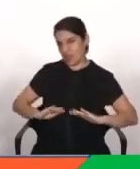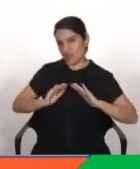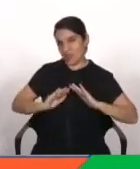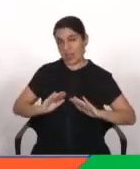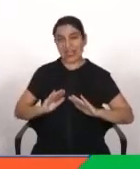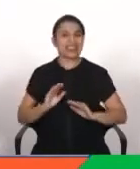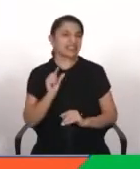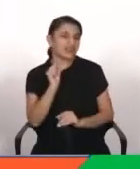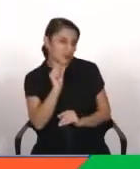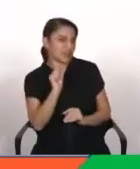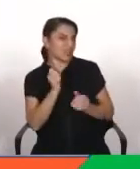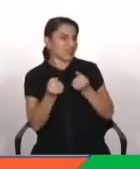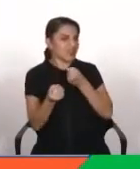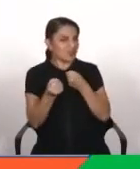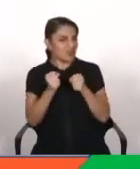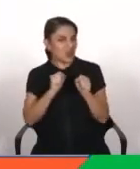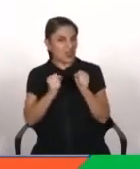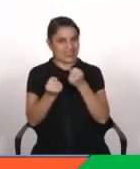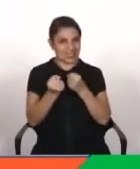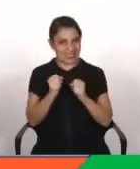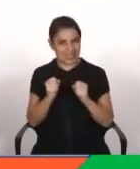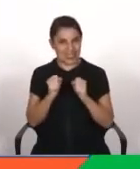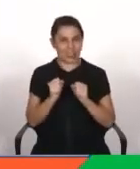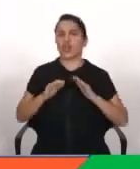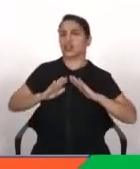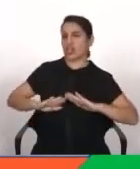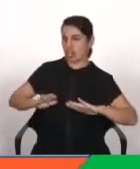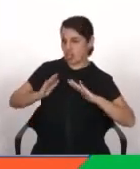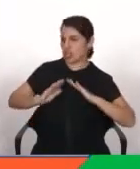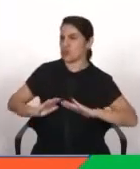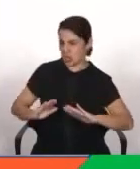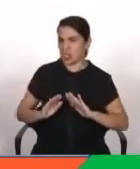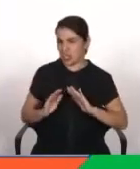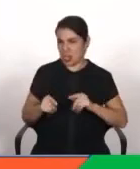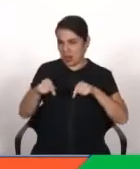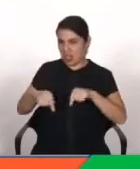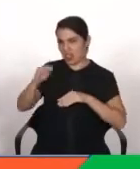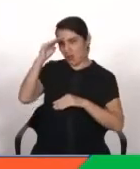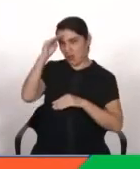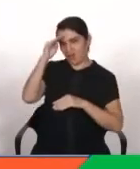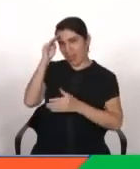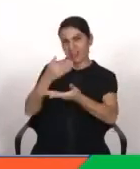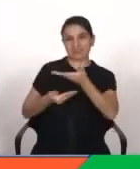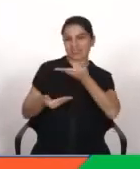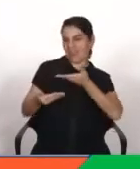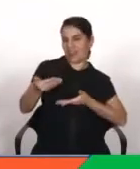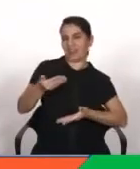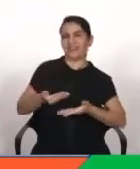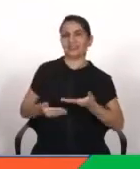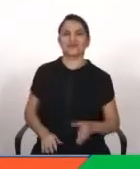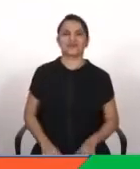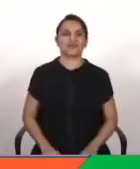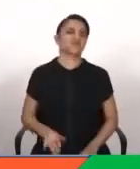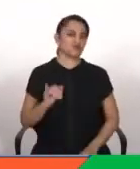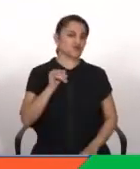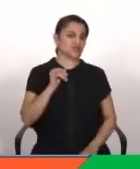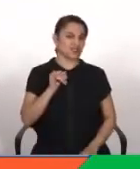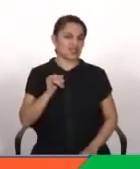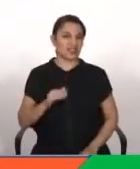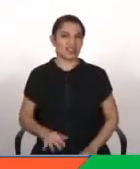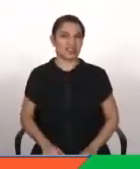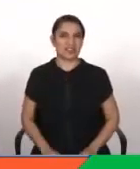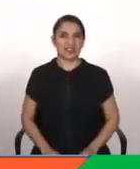nerviosas. Ahí relajados, sí. Esto es como una conversión de amigos, como la estamos última. En confianza, estamos en confianza. Estamos en confianza. Exacto.